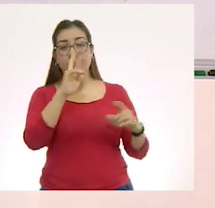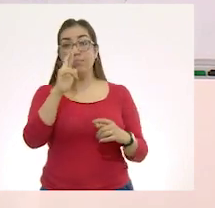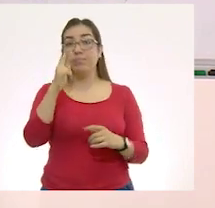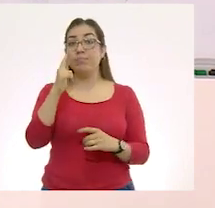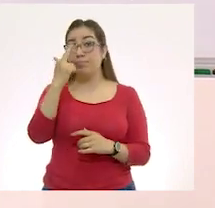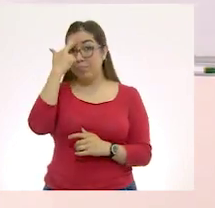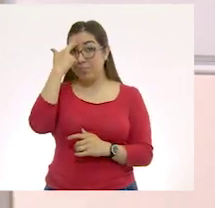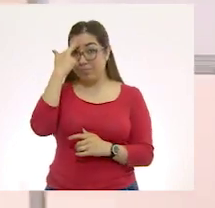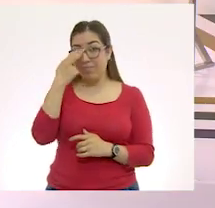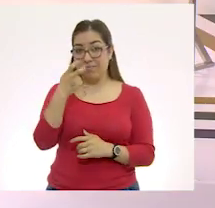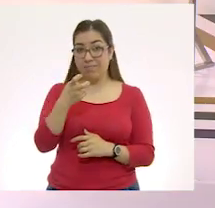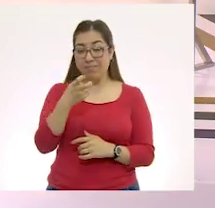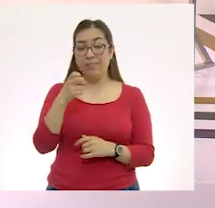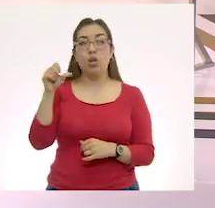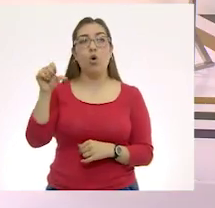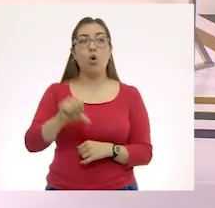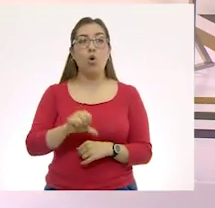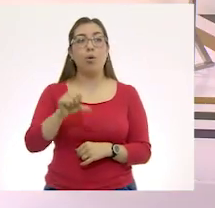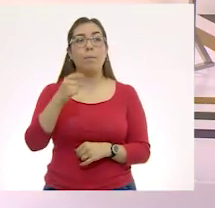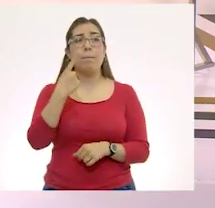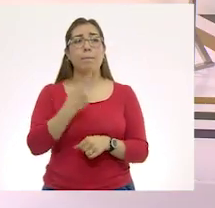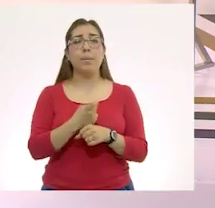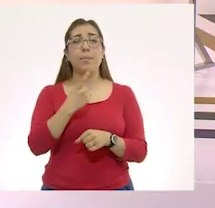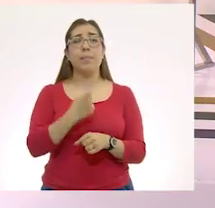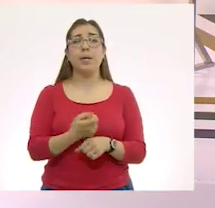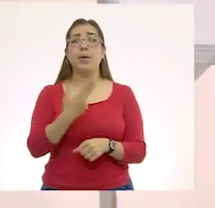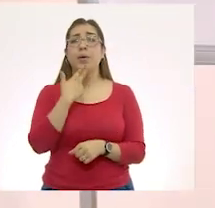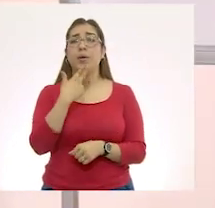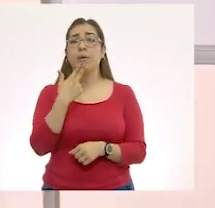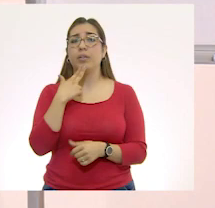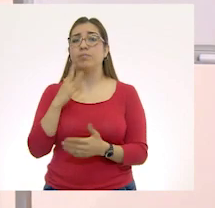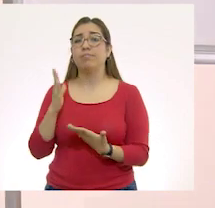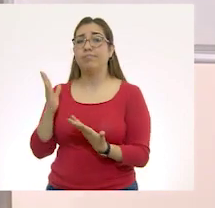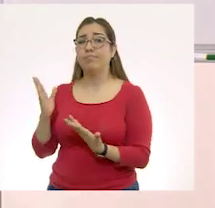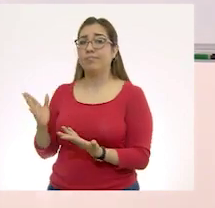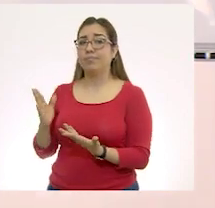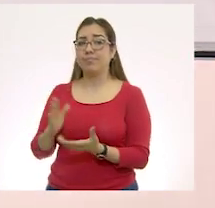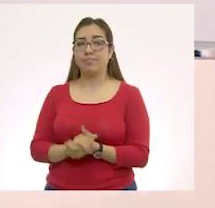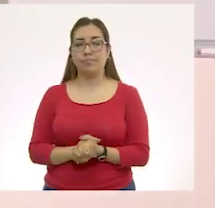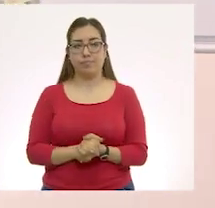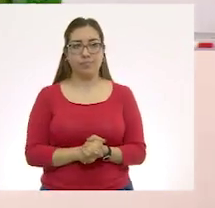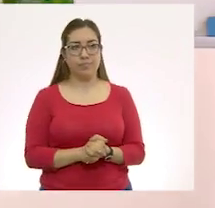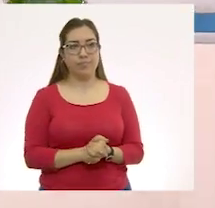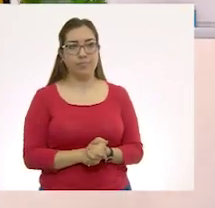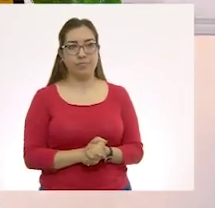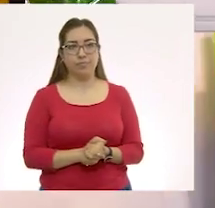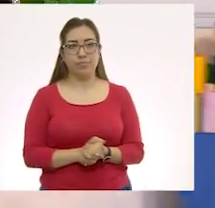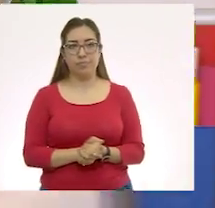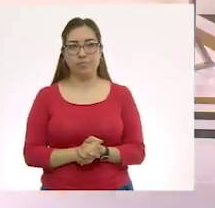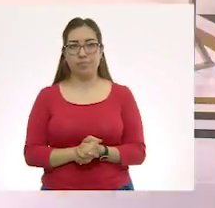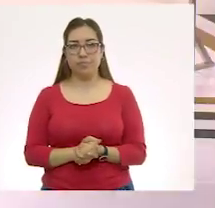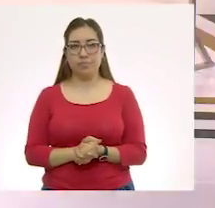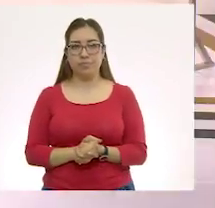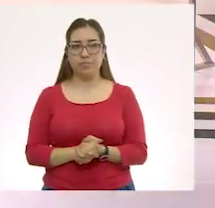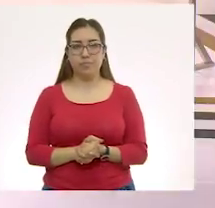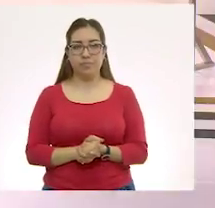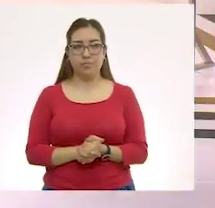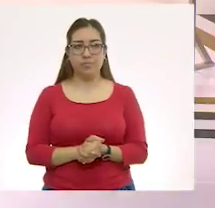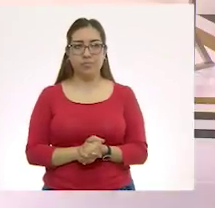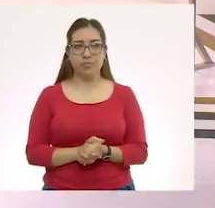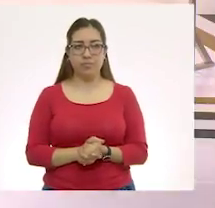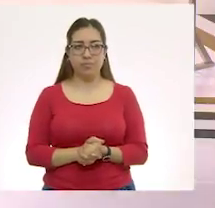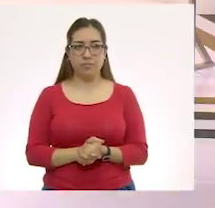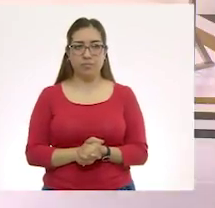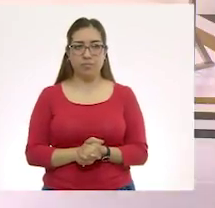primero vamos a empezar utilizando estas visitas qué te parece si nos sintamos y